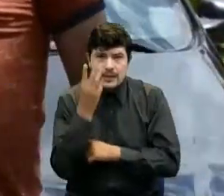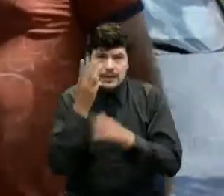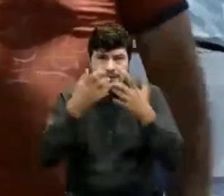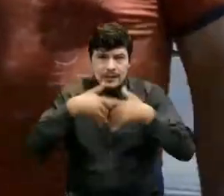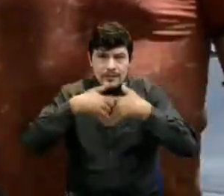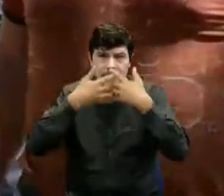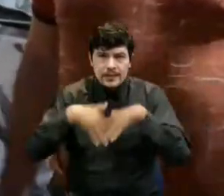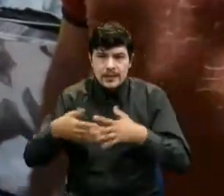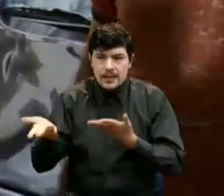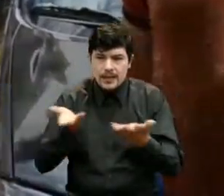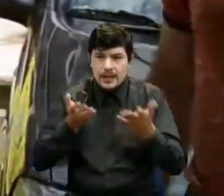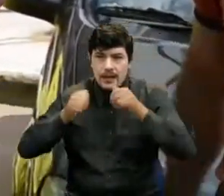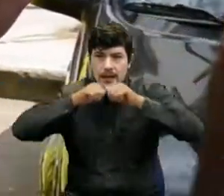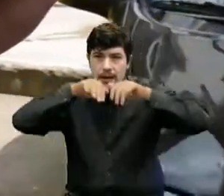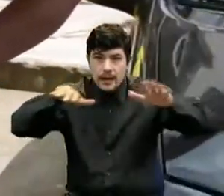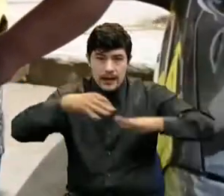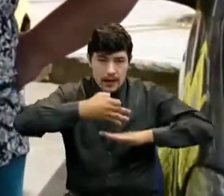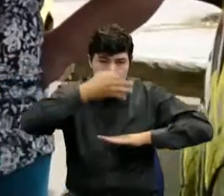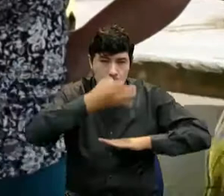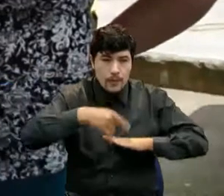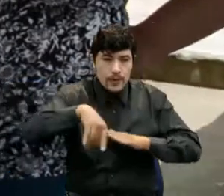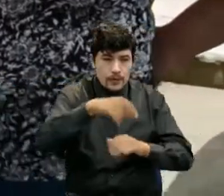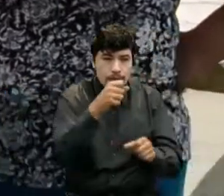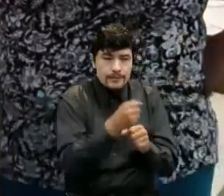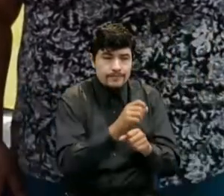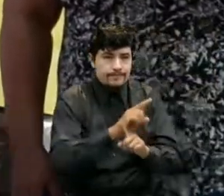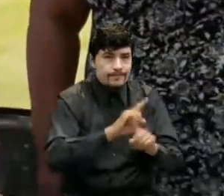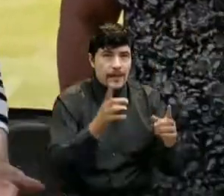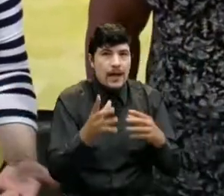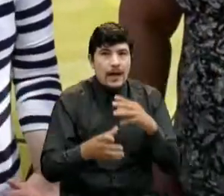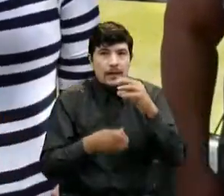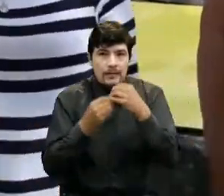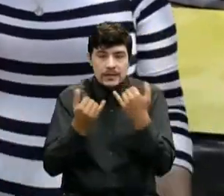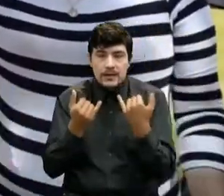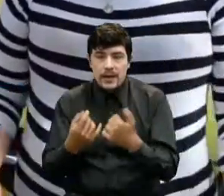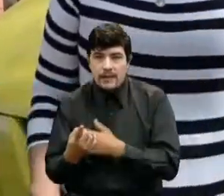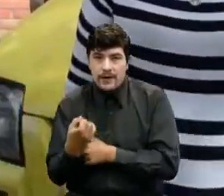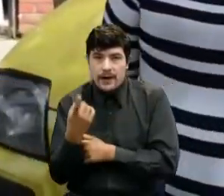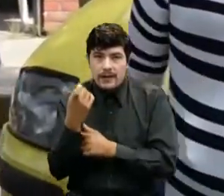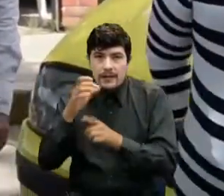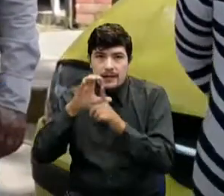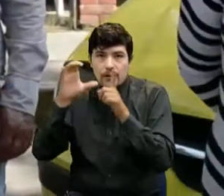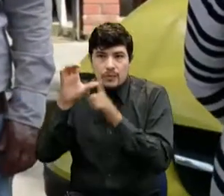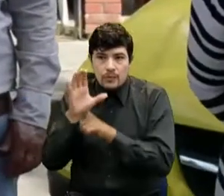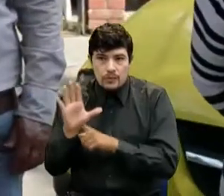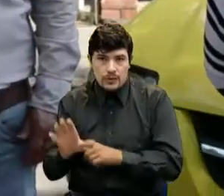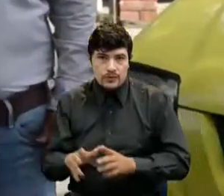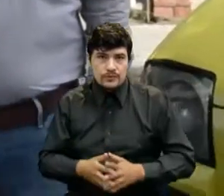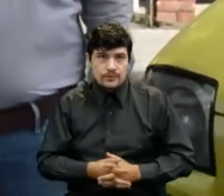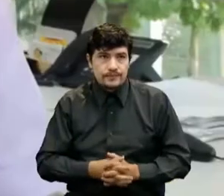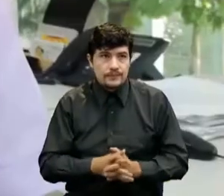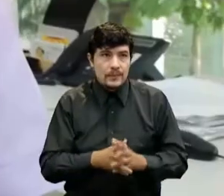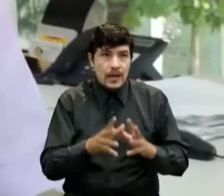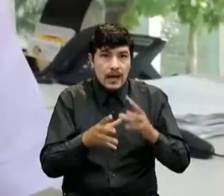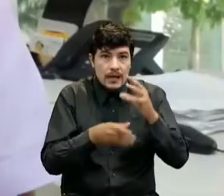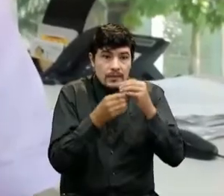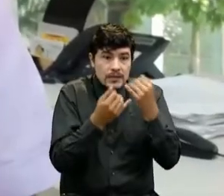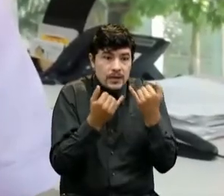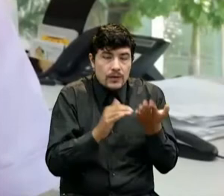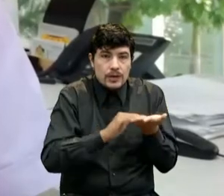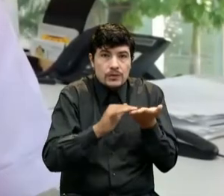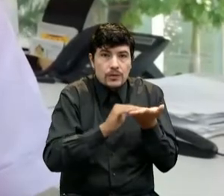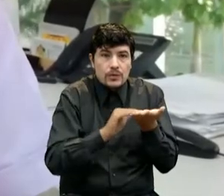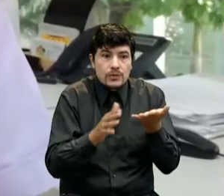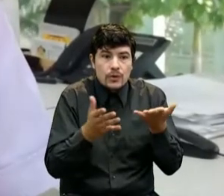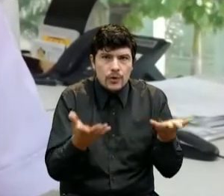servicios públicos que no cumplen con sus labores, y a esto se le suma la falta de cultura por parte de la comunidad. Para solucionar esto, pues